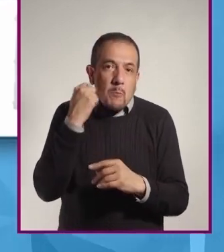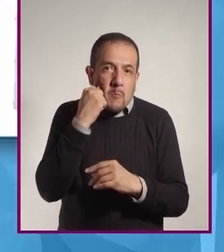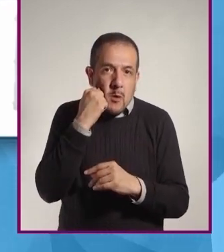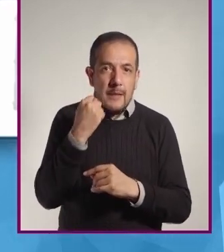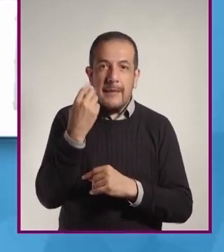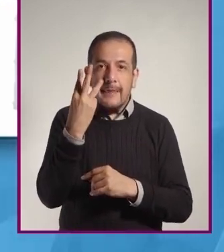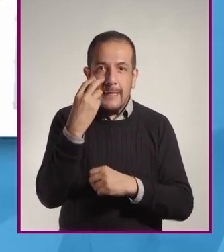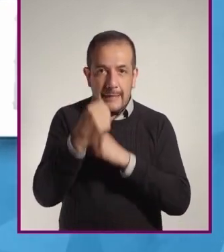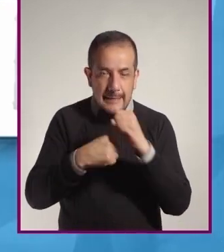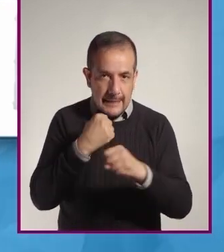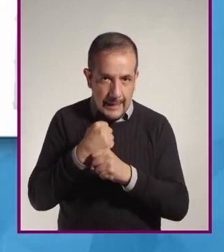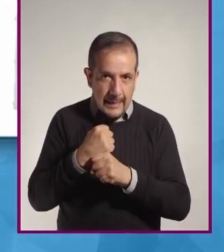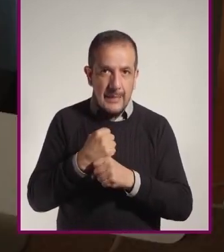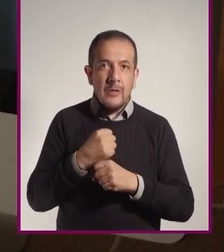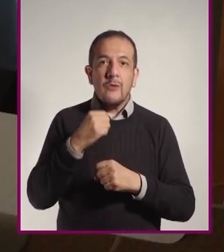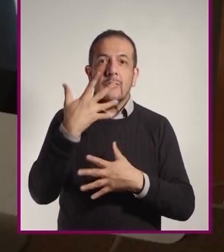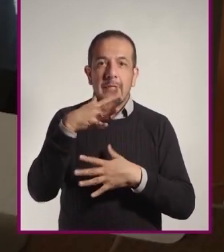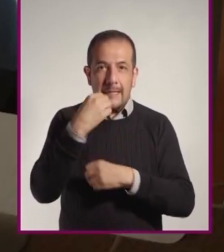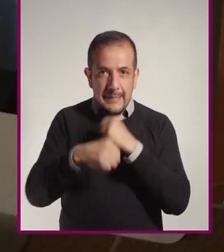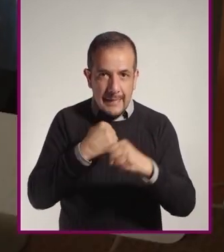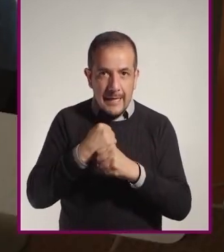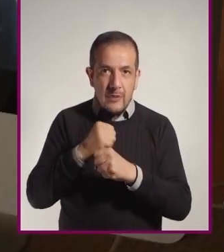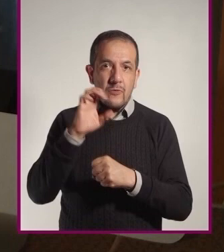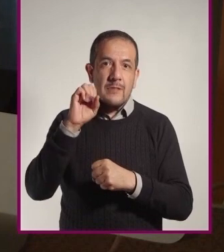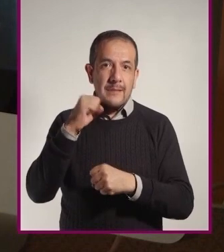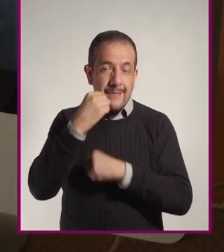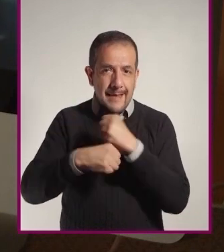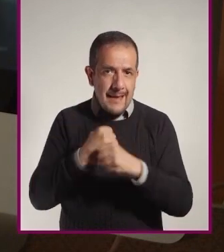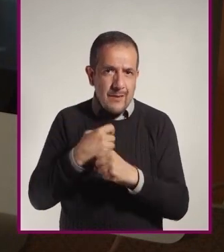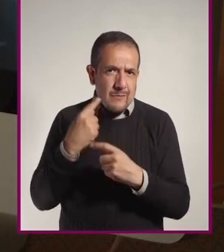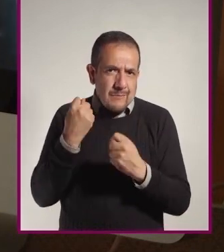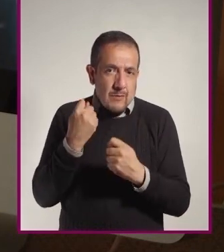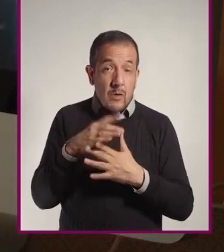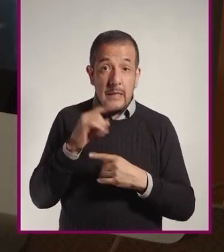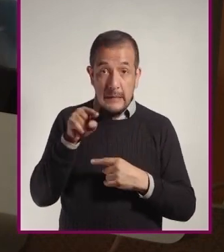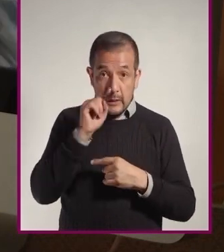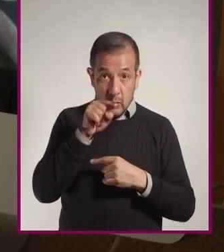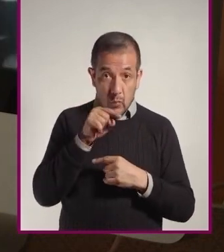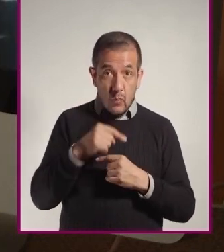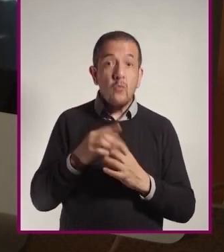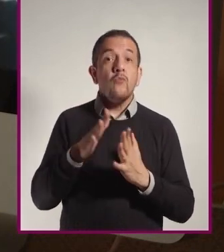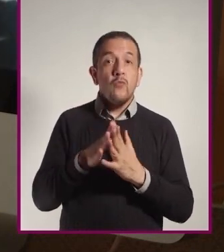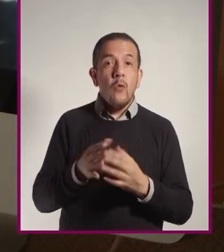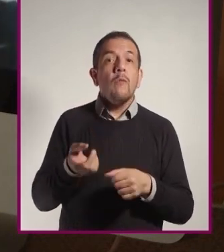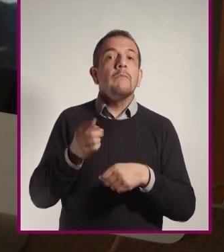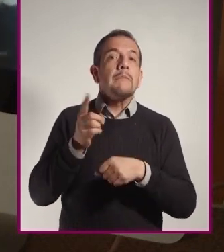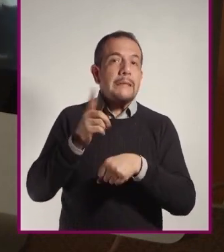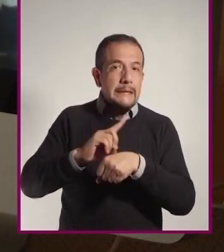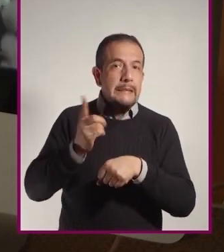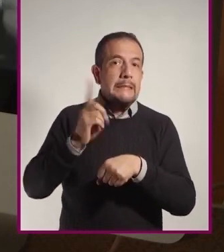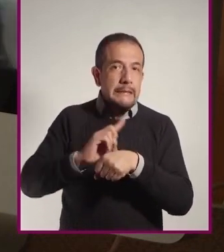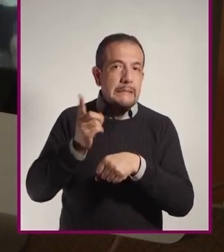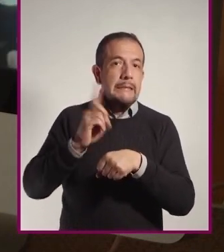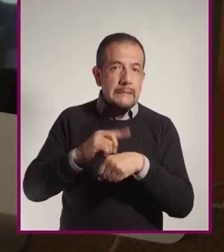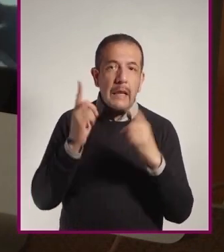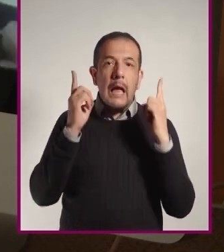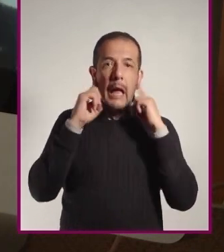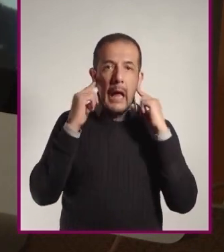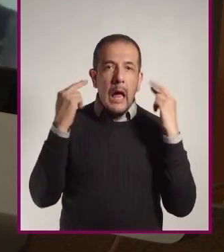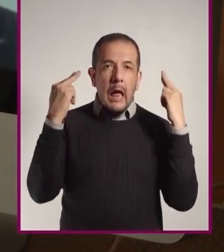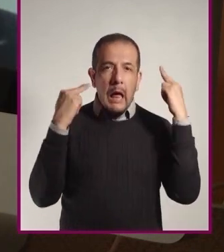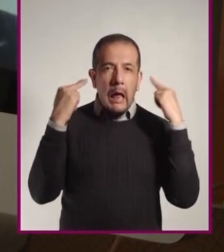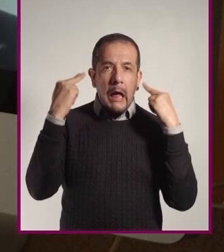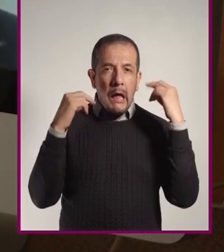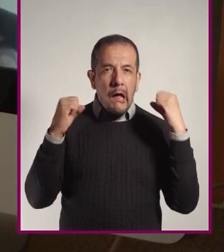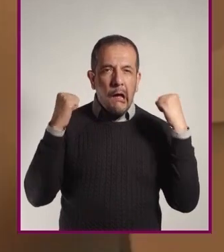10 años, 60 años. Si es algo progresivo, si estás todo el tiempo escuchando música a